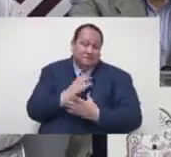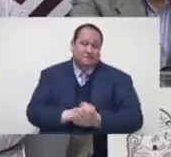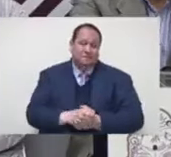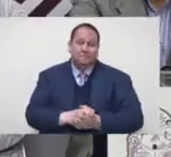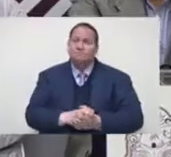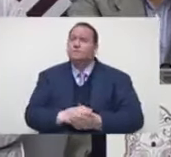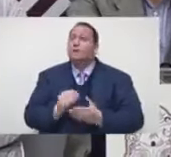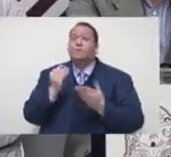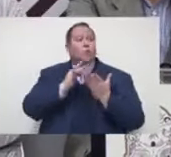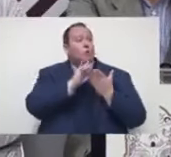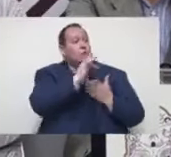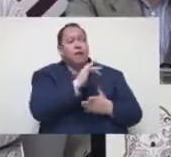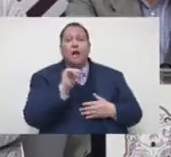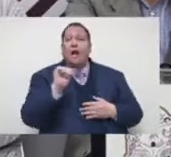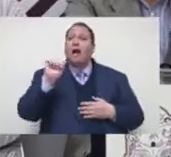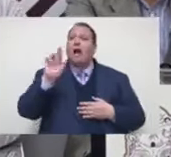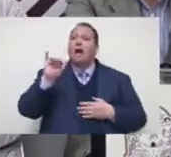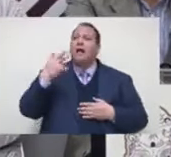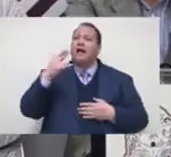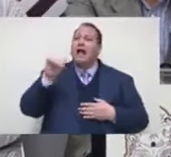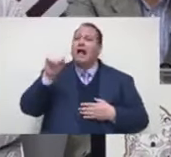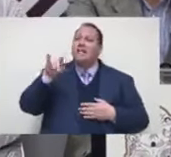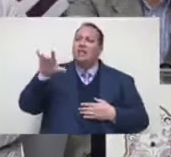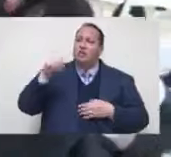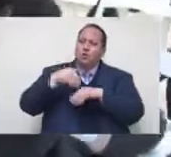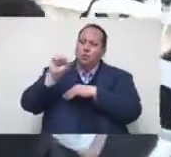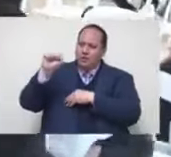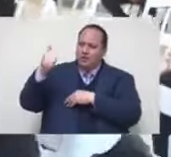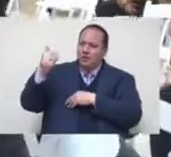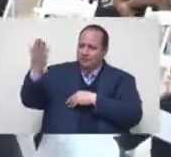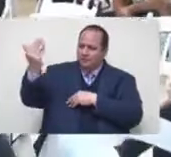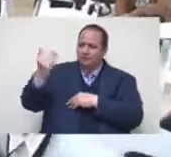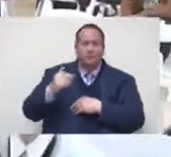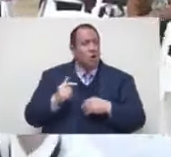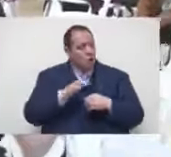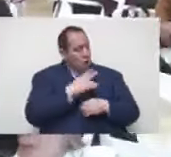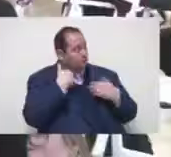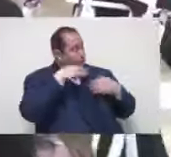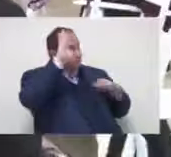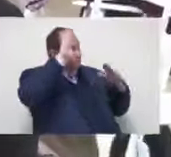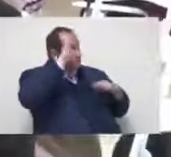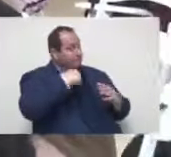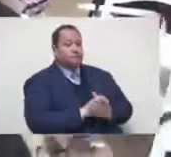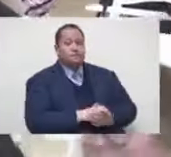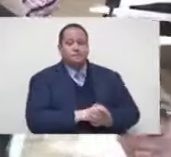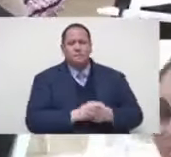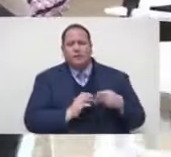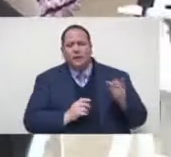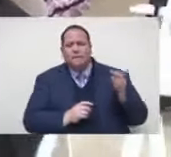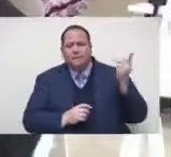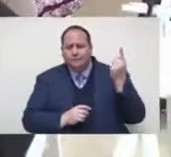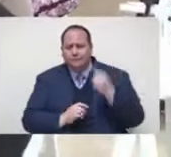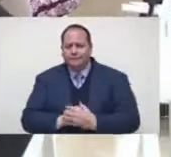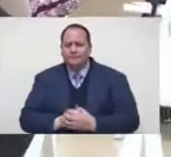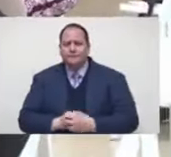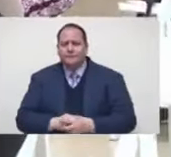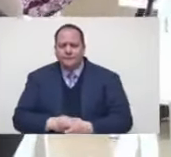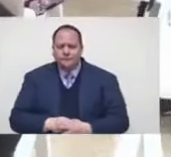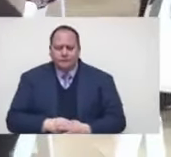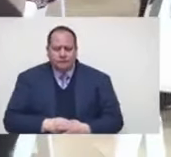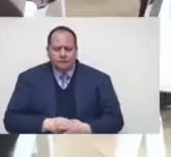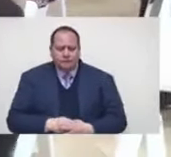Muchas gracias. Continuamos con Arad Castillo, Canal 66. Adelante. Gobernadora, buenos días de este lado. Una pregunta nada más acerca